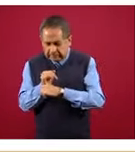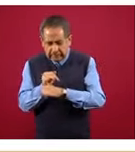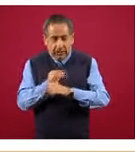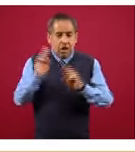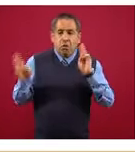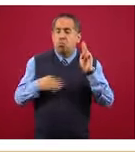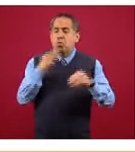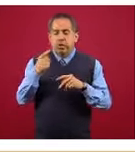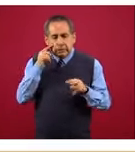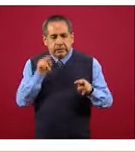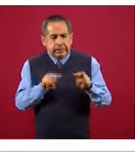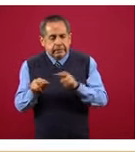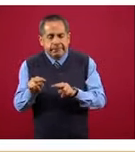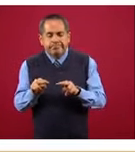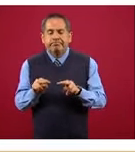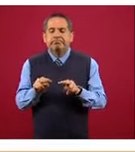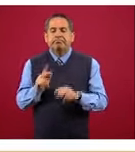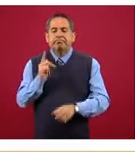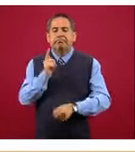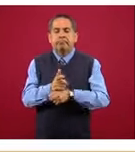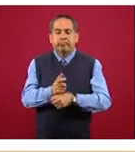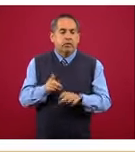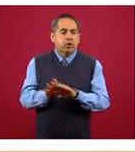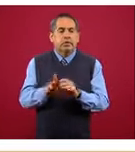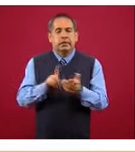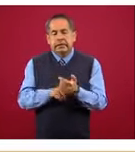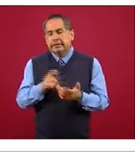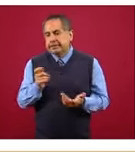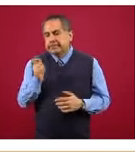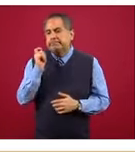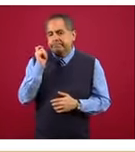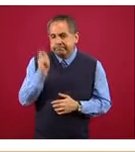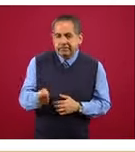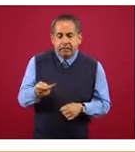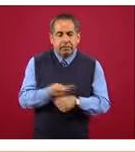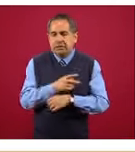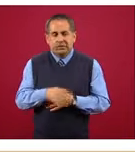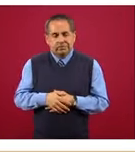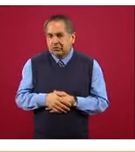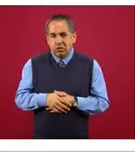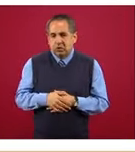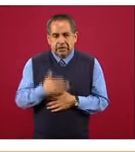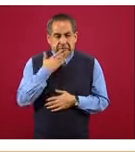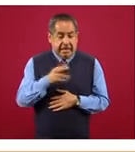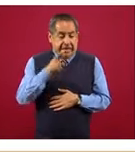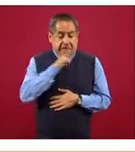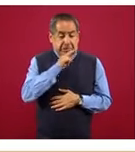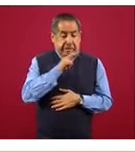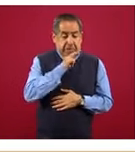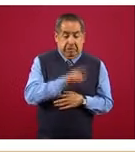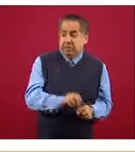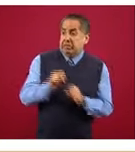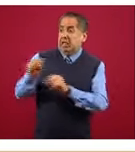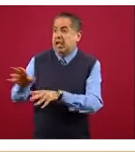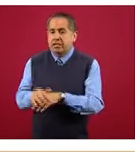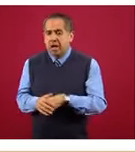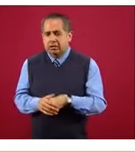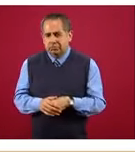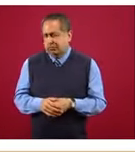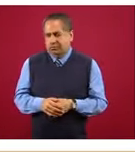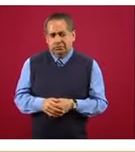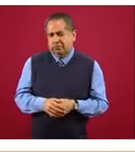en el mundo nos dieron bastante evidencia para saber que no es lo ideal y que los sistemas de urgencia, lejos